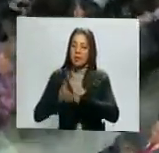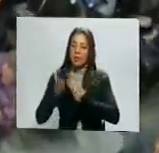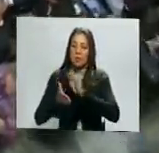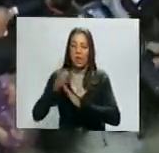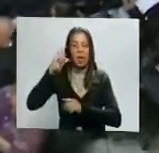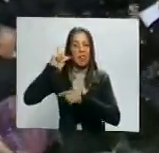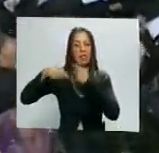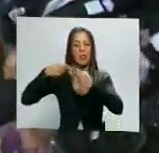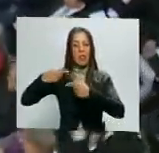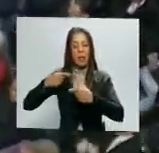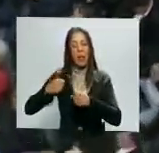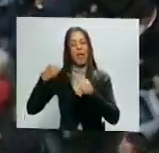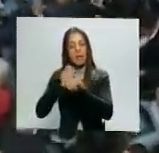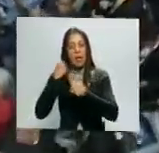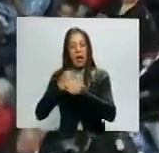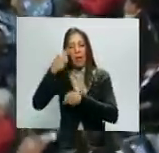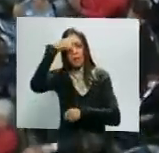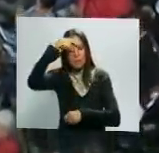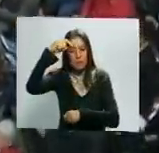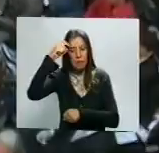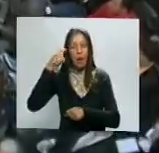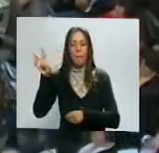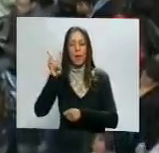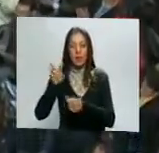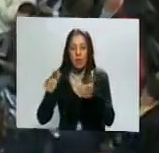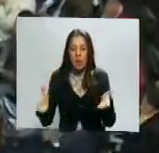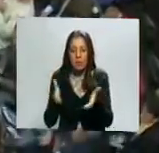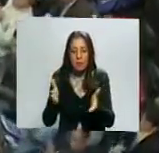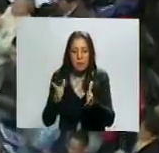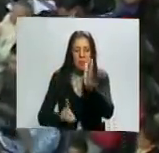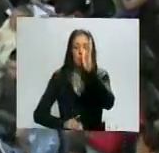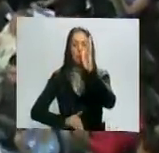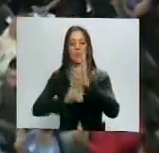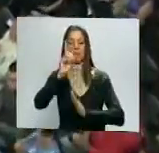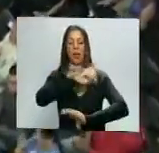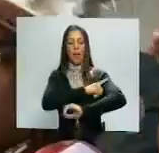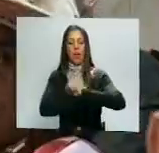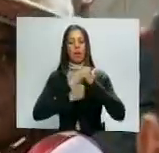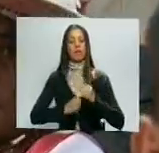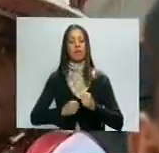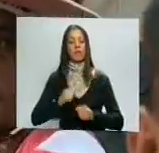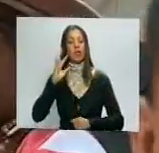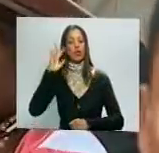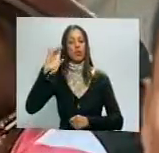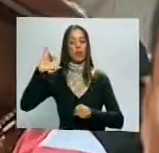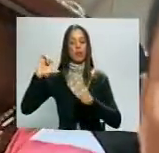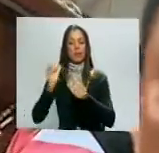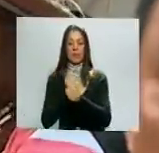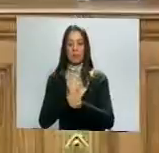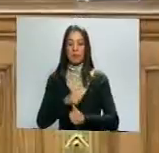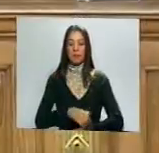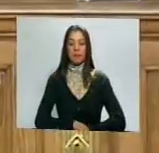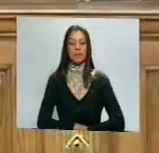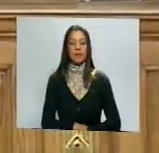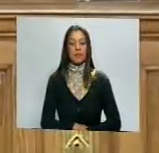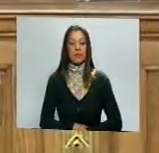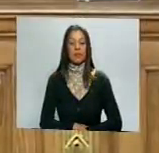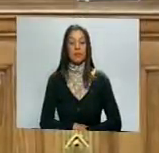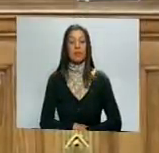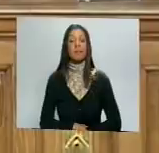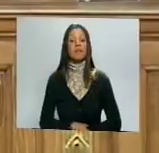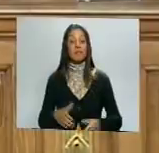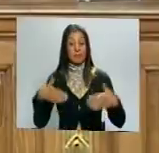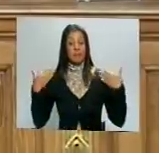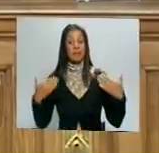y sale a luchar y a construir el país y la Venezuela potencia que todos soñamos. Es todo, Presidenta. Bueno, comenzamos con buen